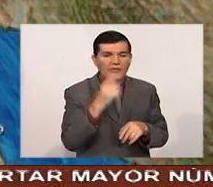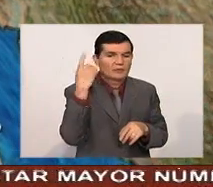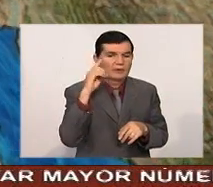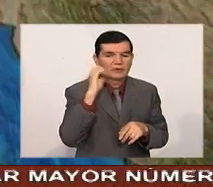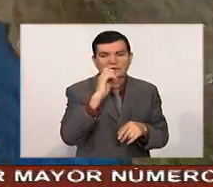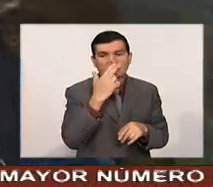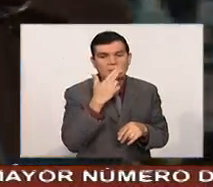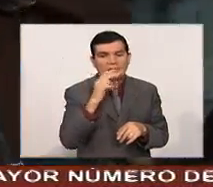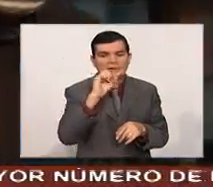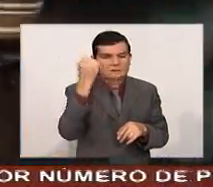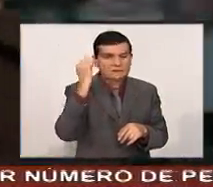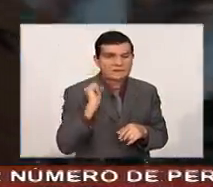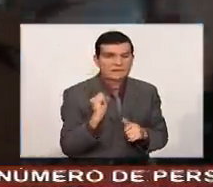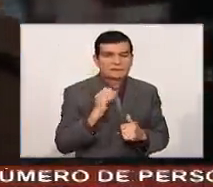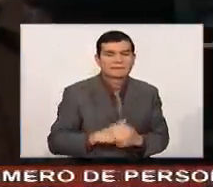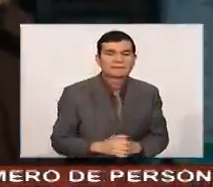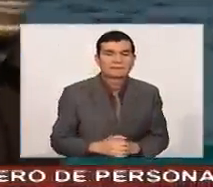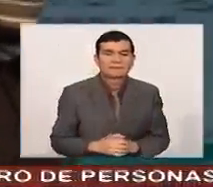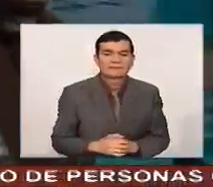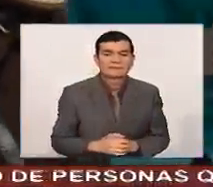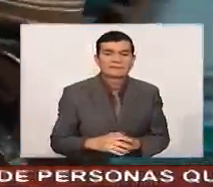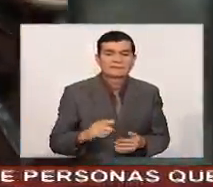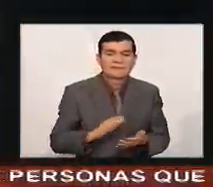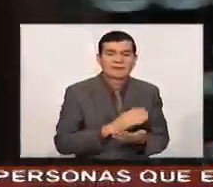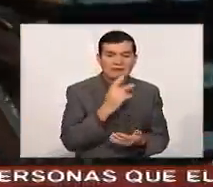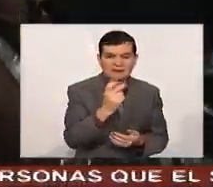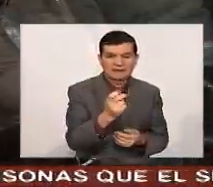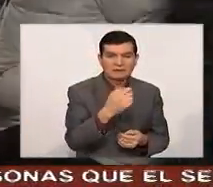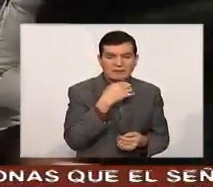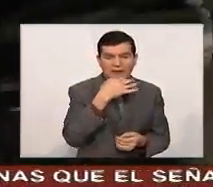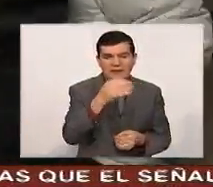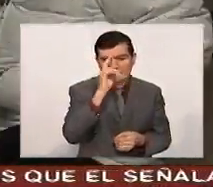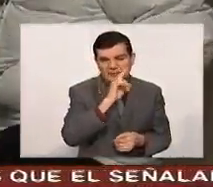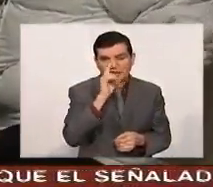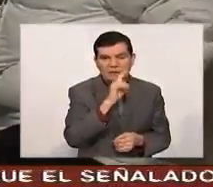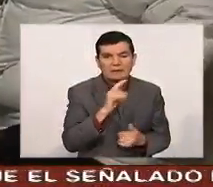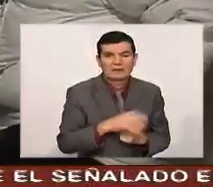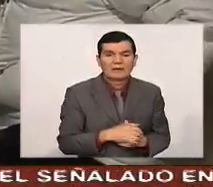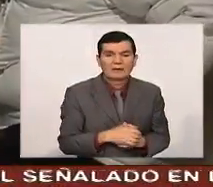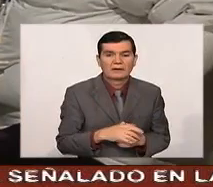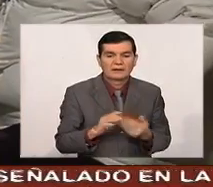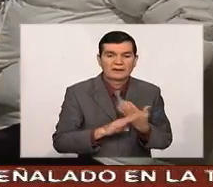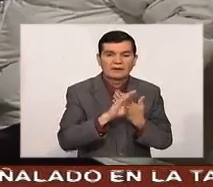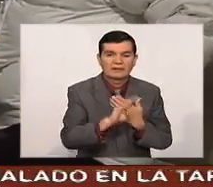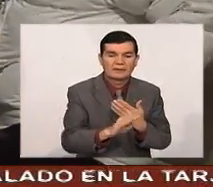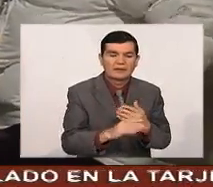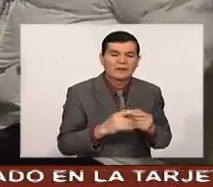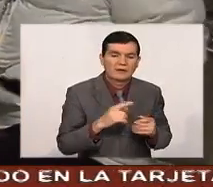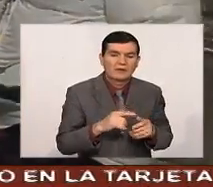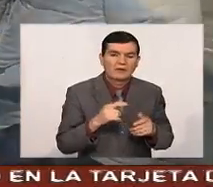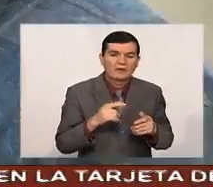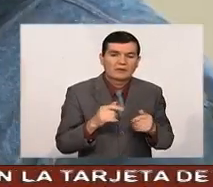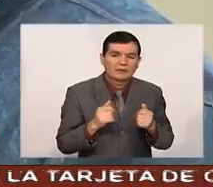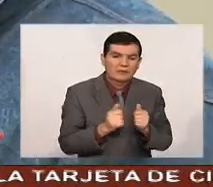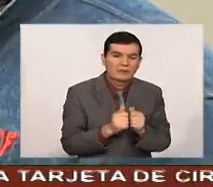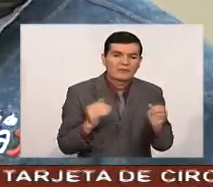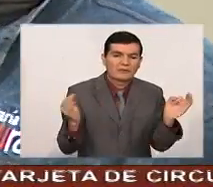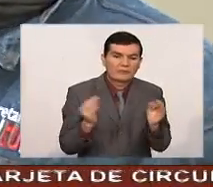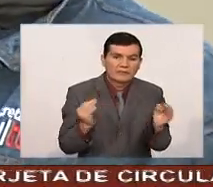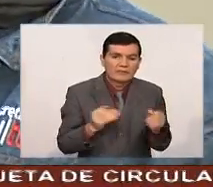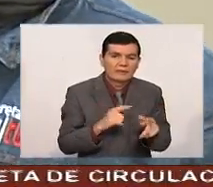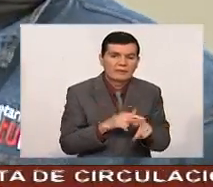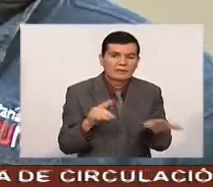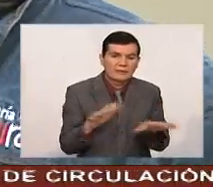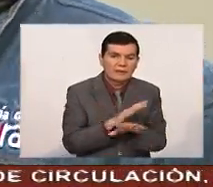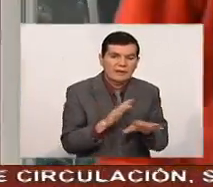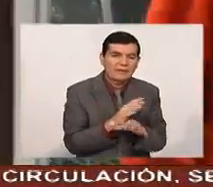Sonora, Chihuahua y Sinaloa. Por lo anterior, se recomienda a la población evitar la exposición prolongada al frío, los